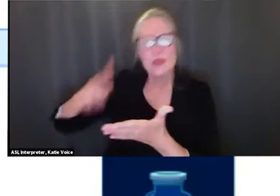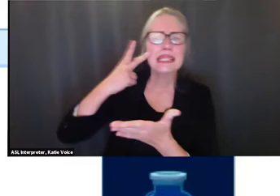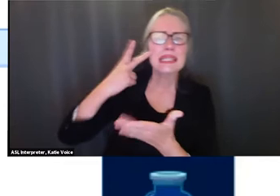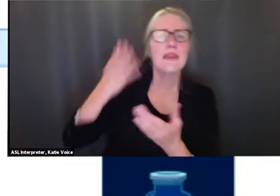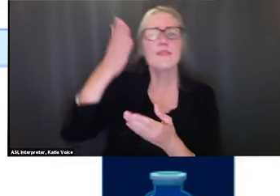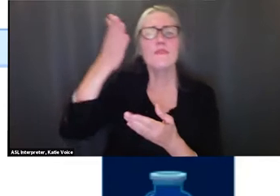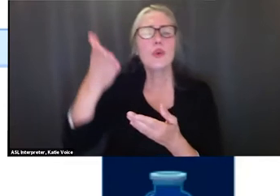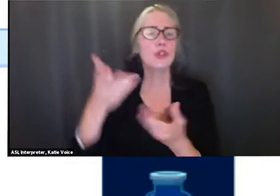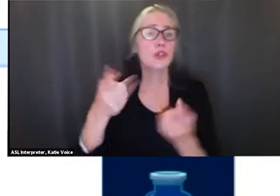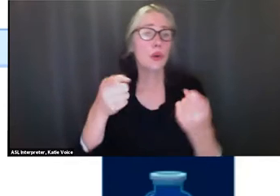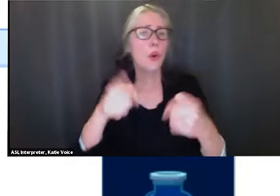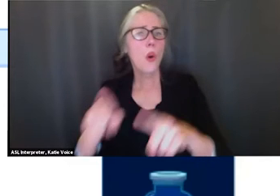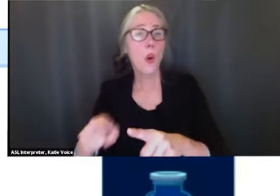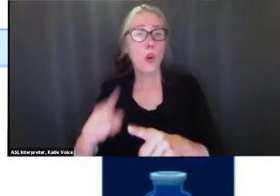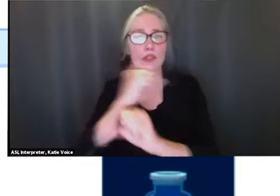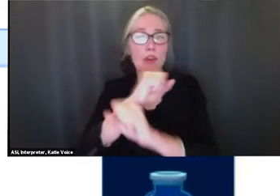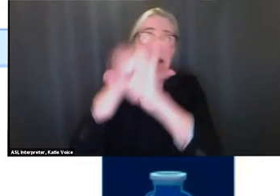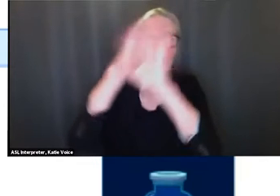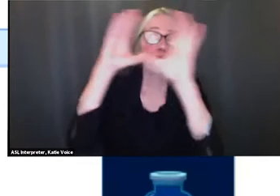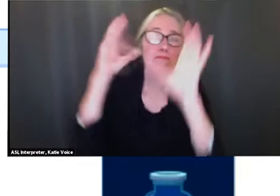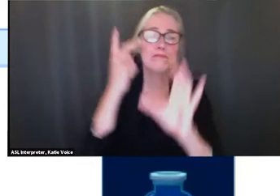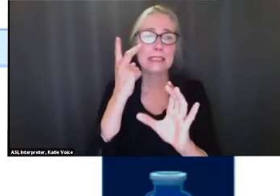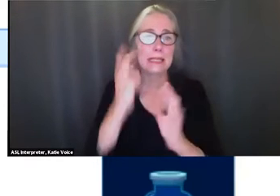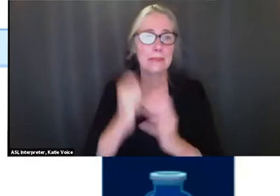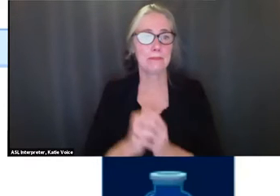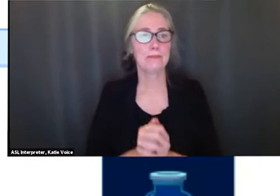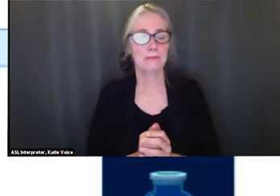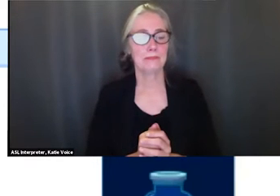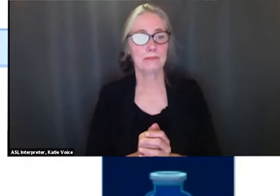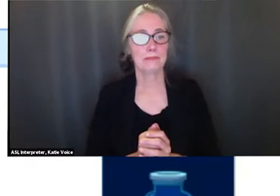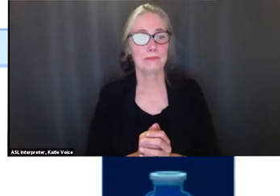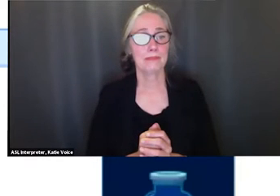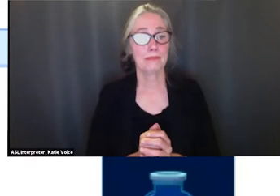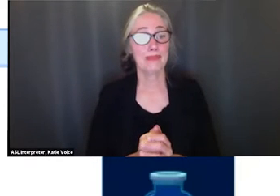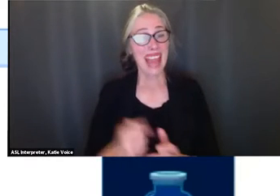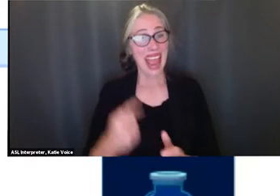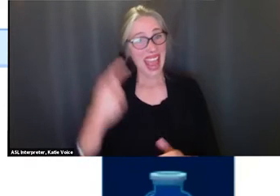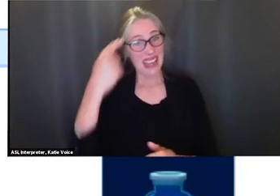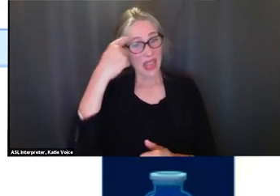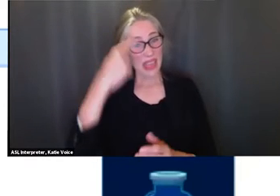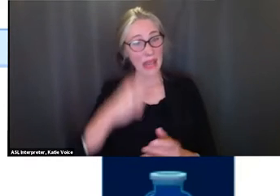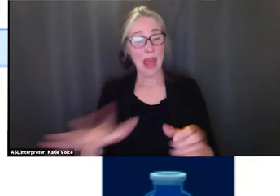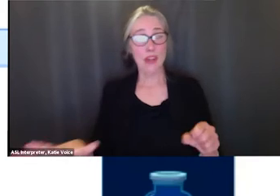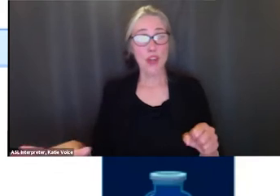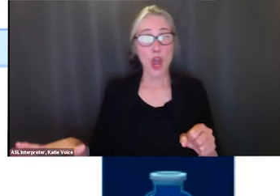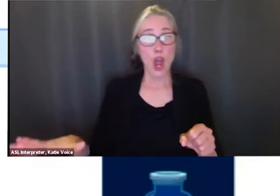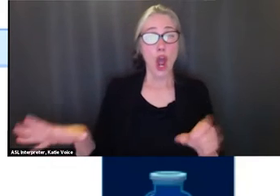Y algo que vamos a estar nosotros al pendiente es si va a haber un programa de evaluación integral,